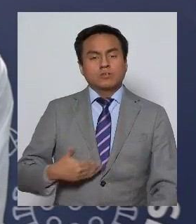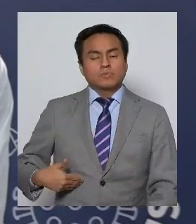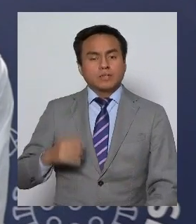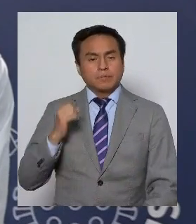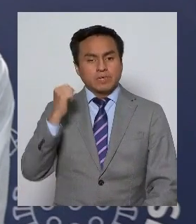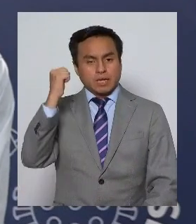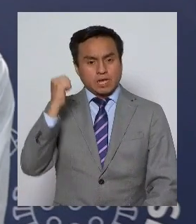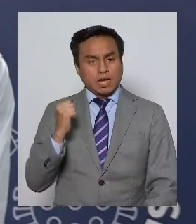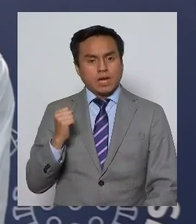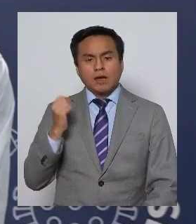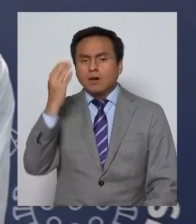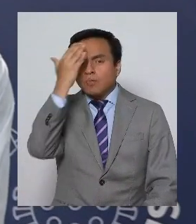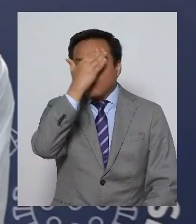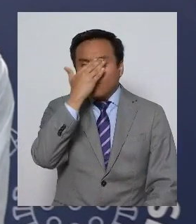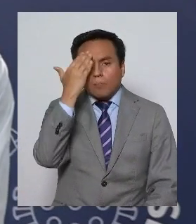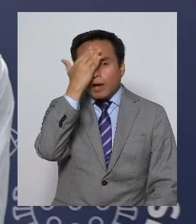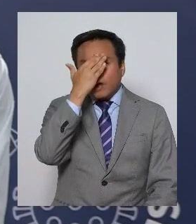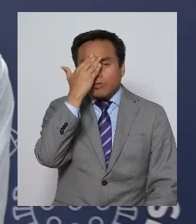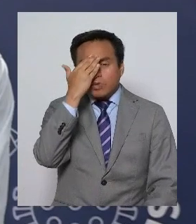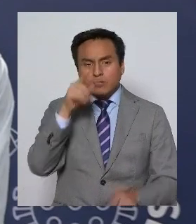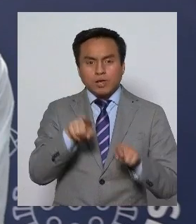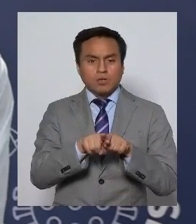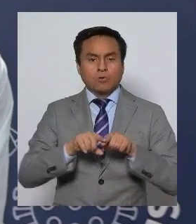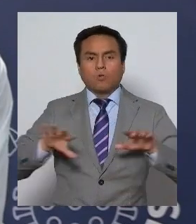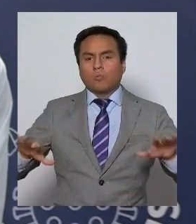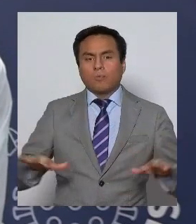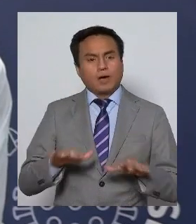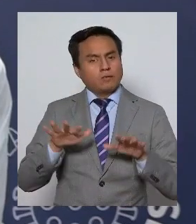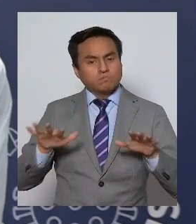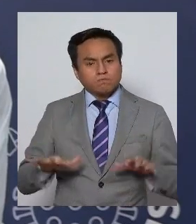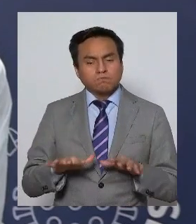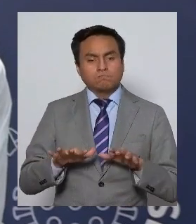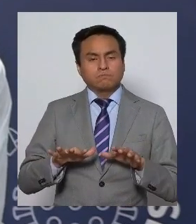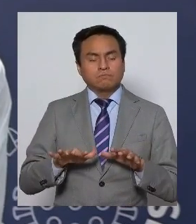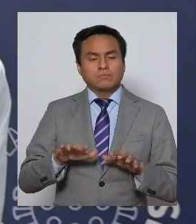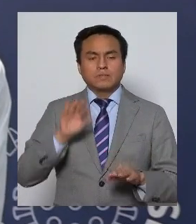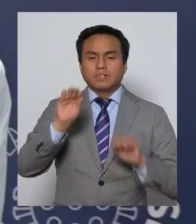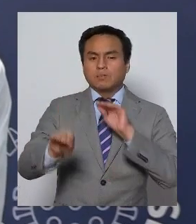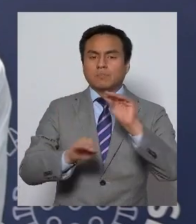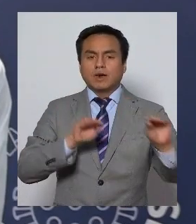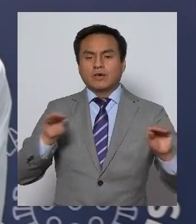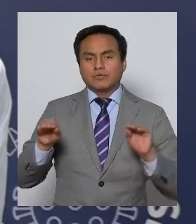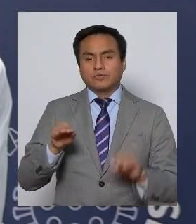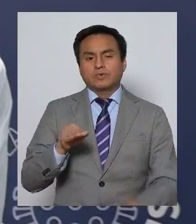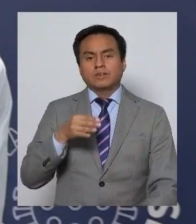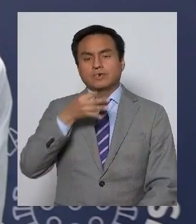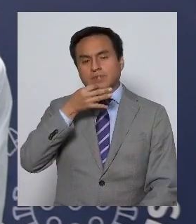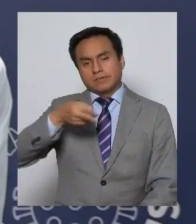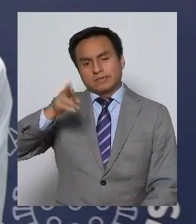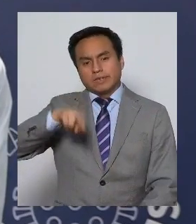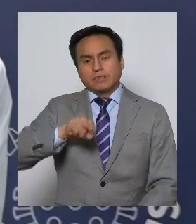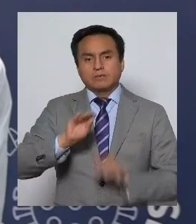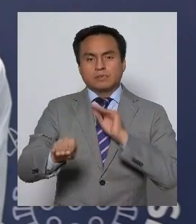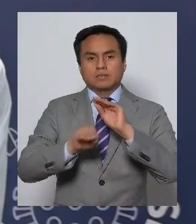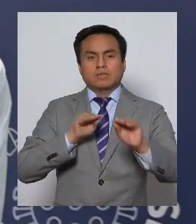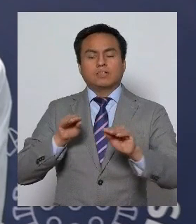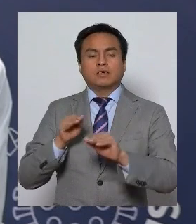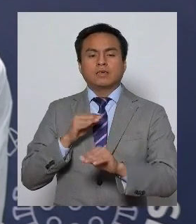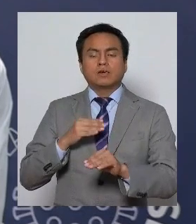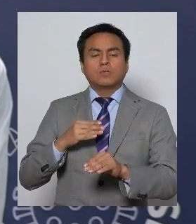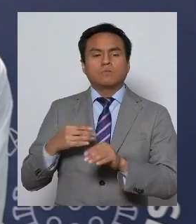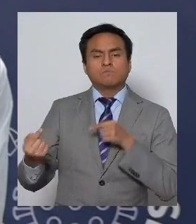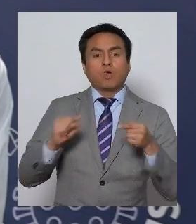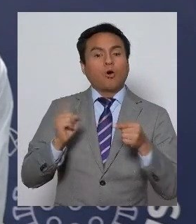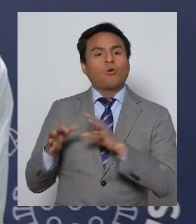está preocupado y ocupado. Y hacemos un nuevo llamado, insistente, a la